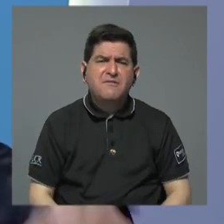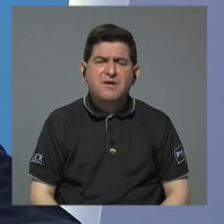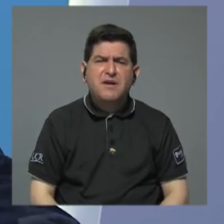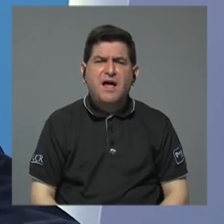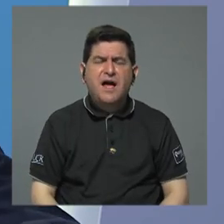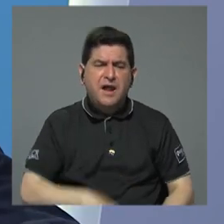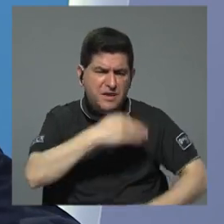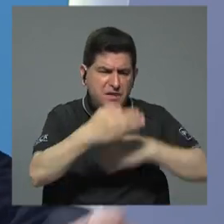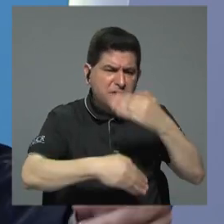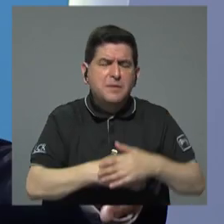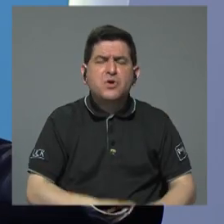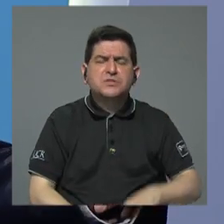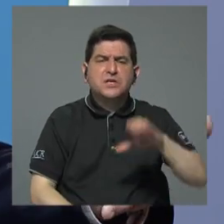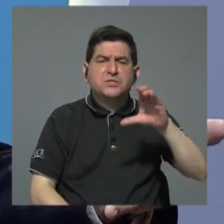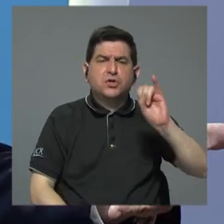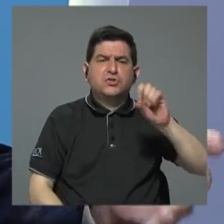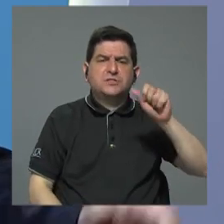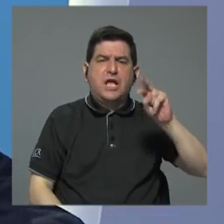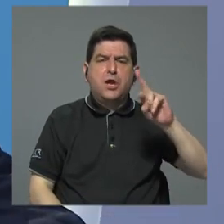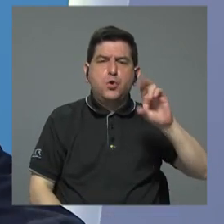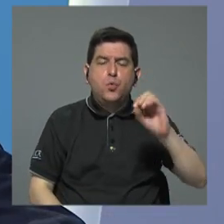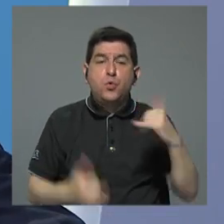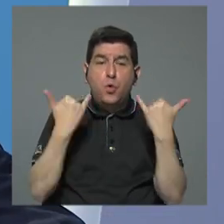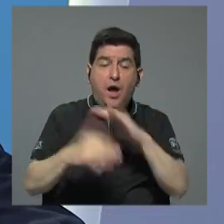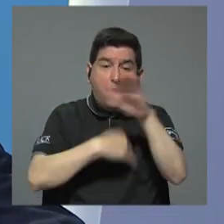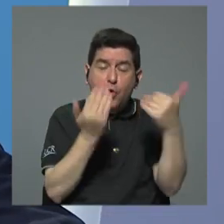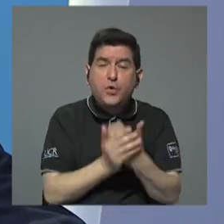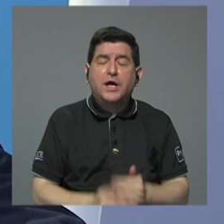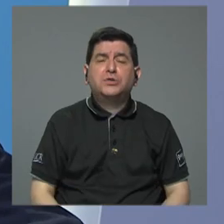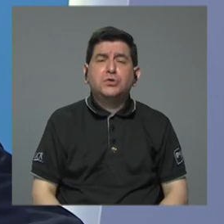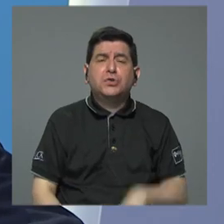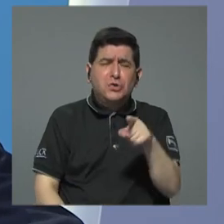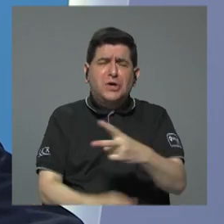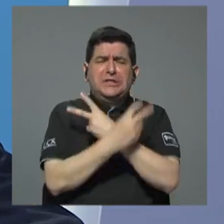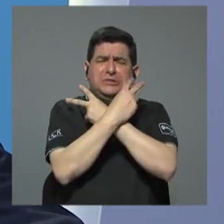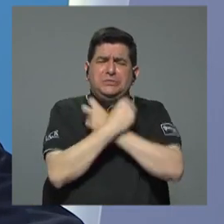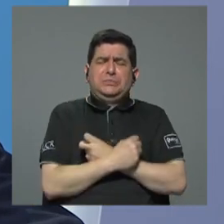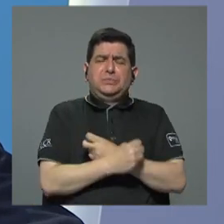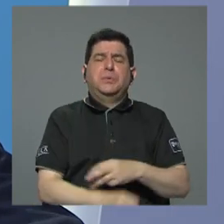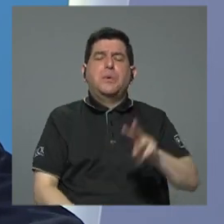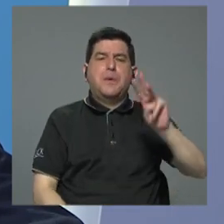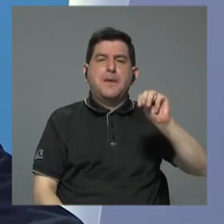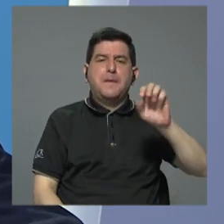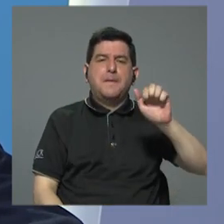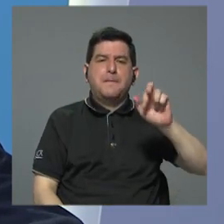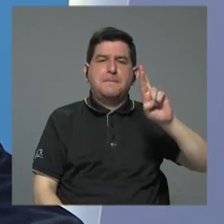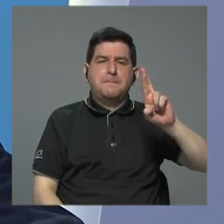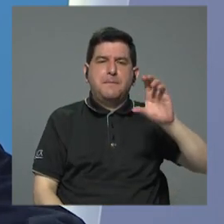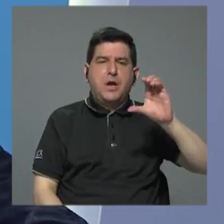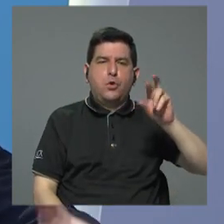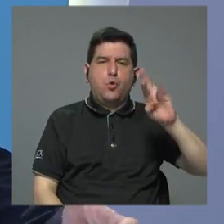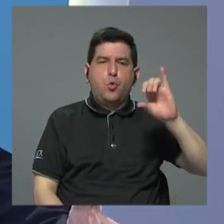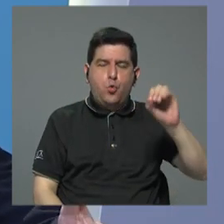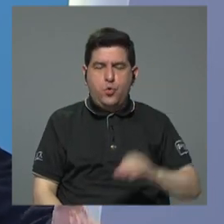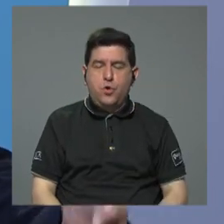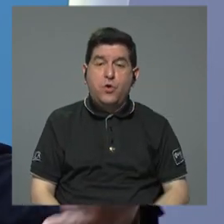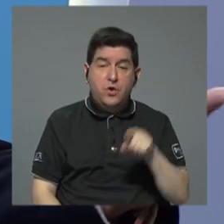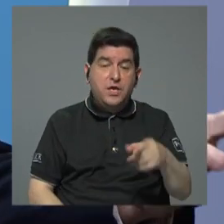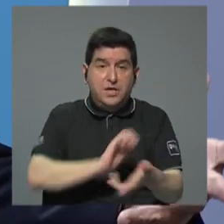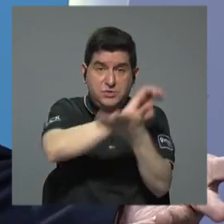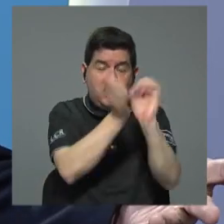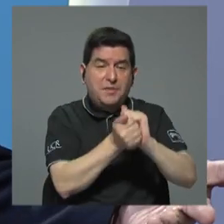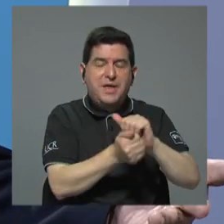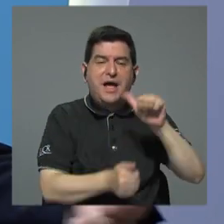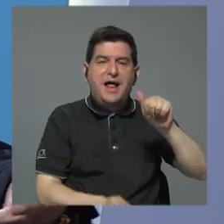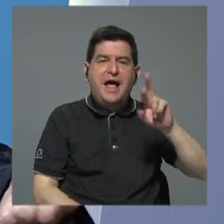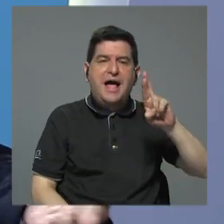tratamiento industrial del cianuro y ahora todo está contaminado con mercurio, ¿verdad? Y el mercurio puede llegar a arsénico. Hablemos del ambiente,